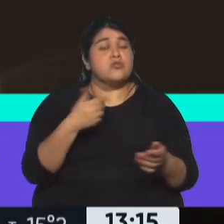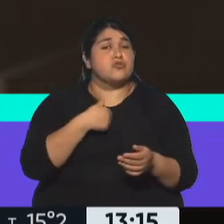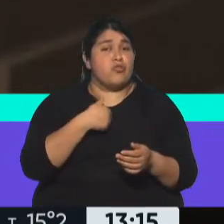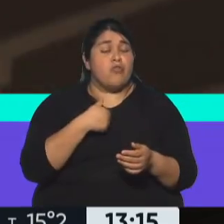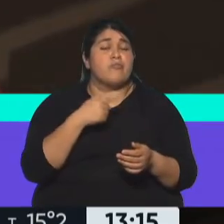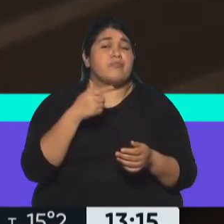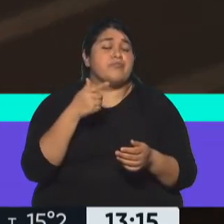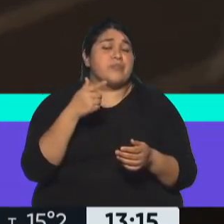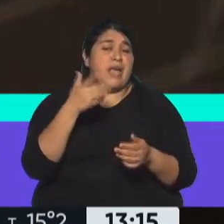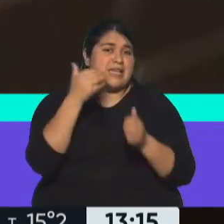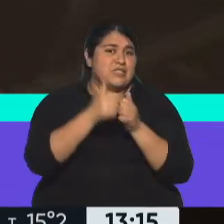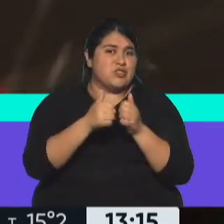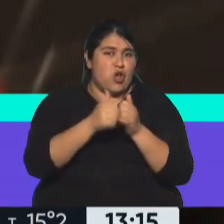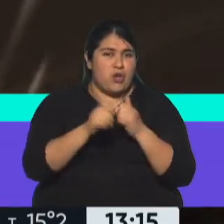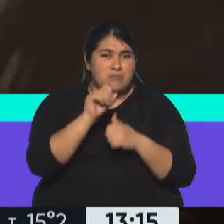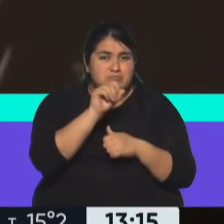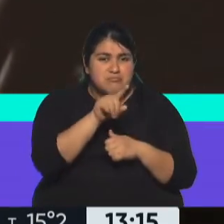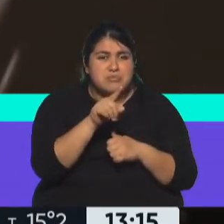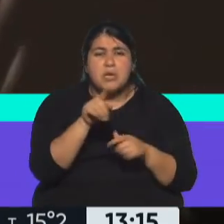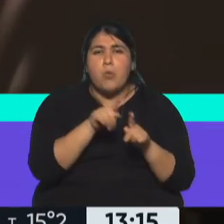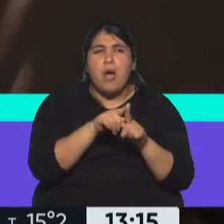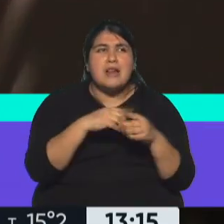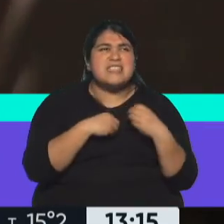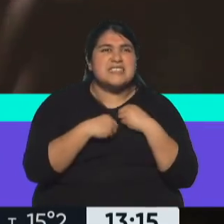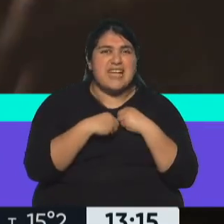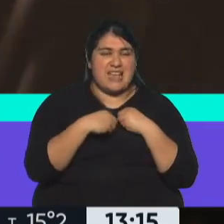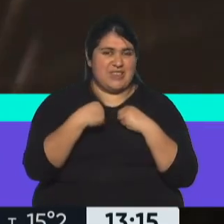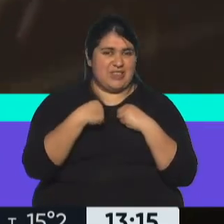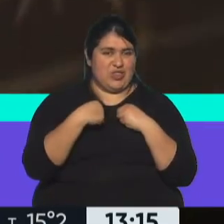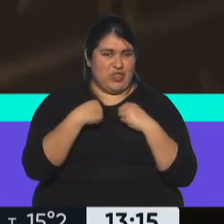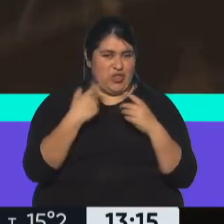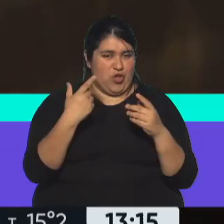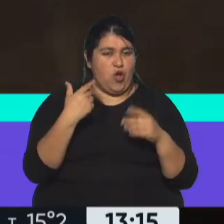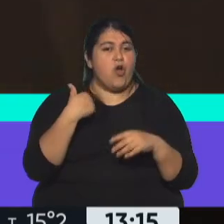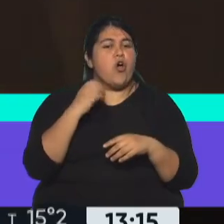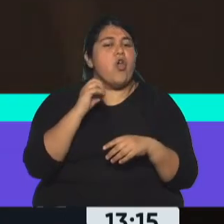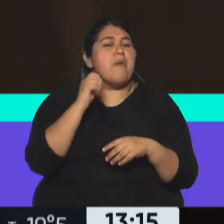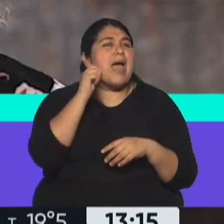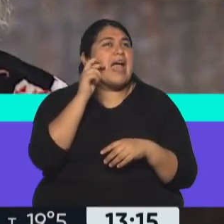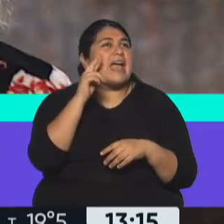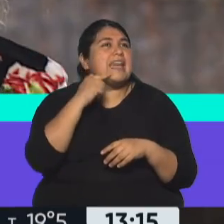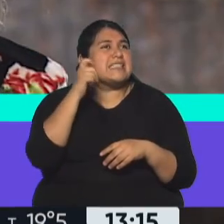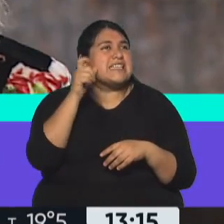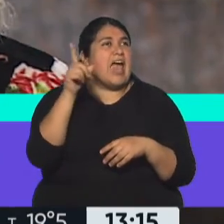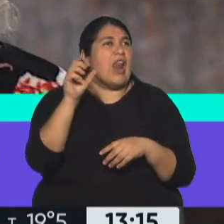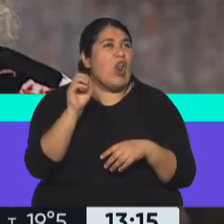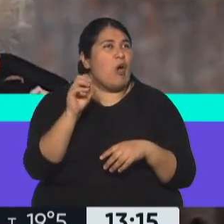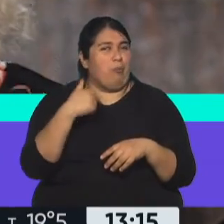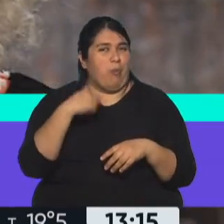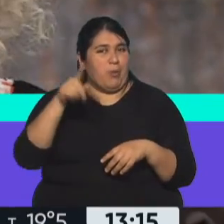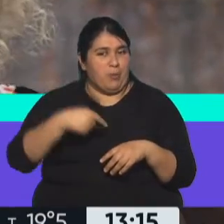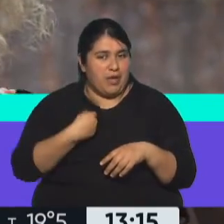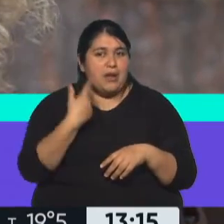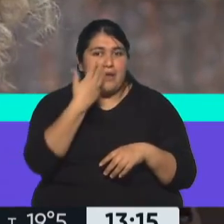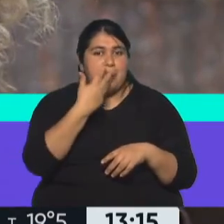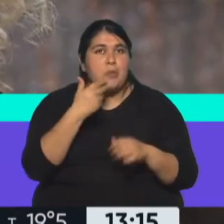en la historia de ellos un eco enorme en mí, por esto de llamarme Grisel. Entonces siento que me puedo decir a través